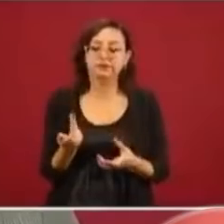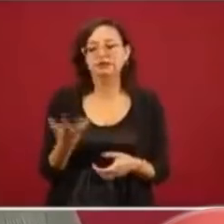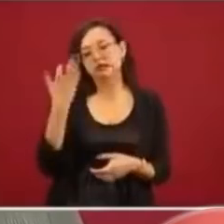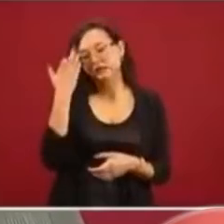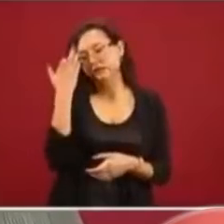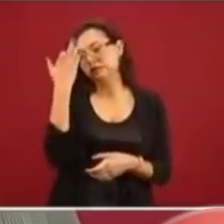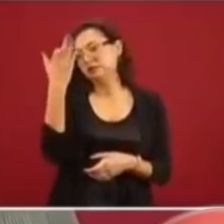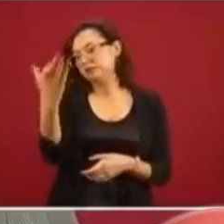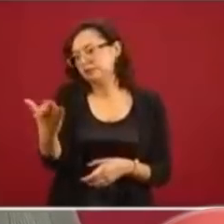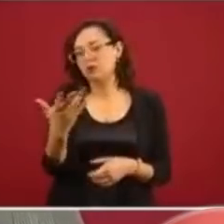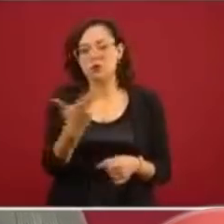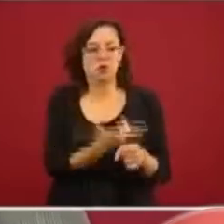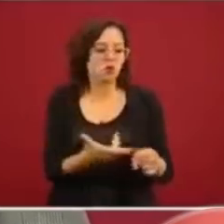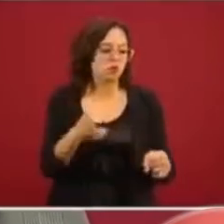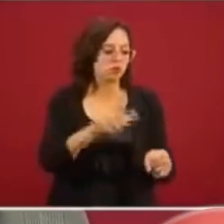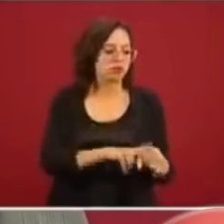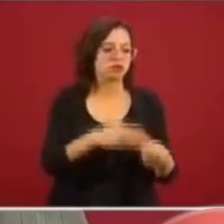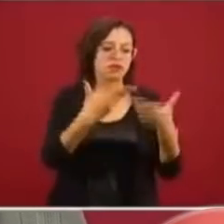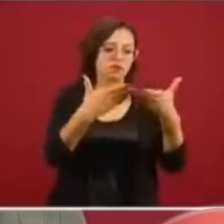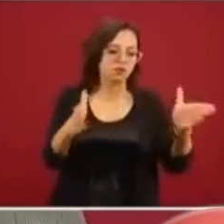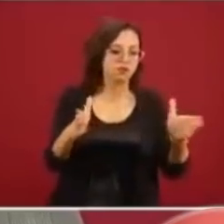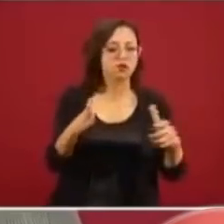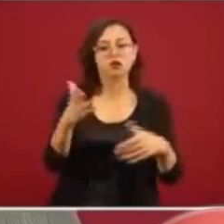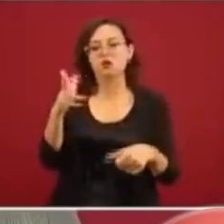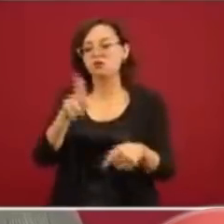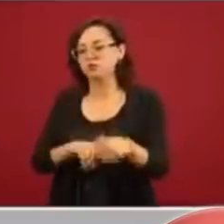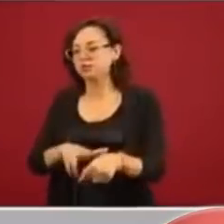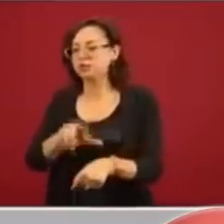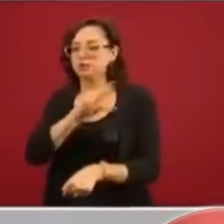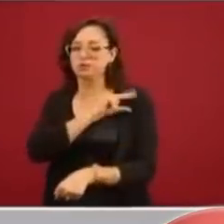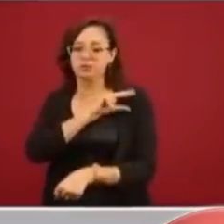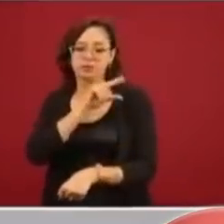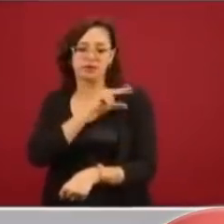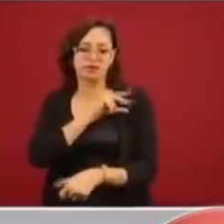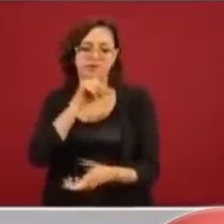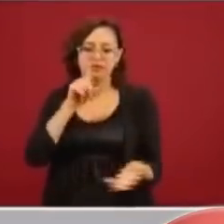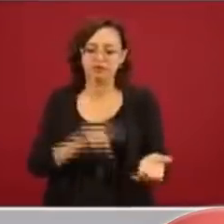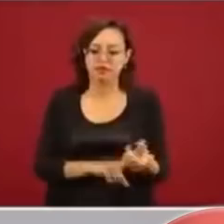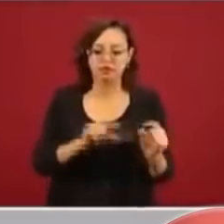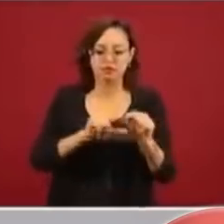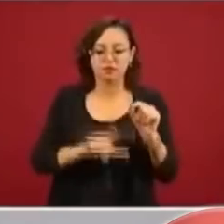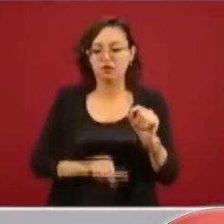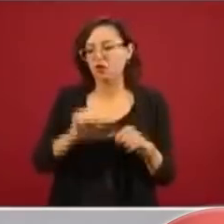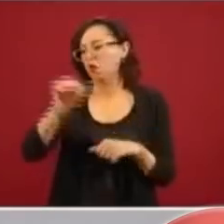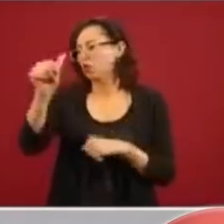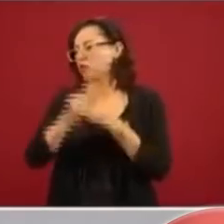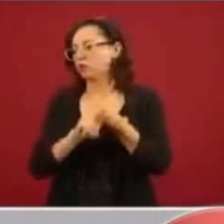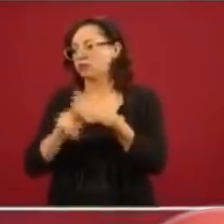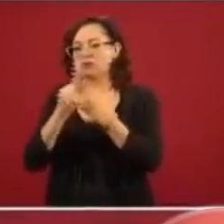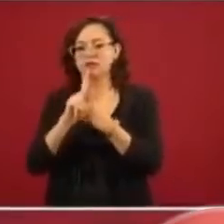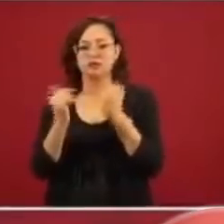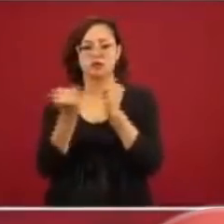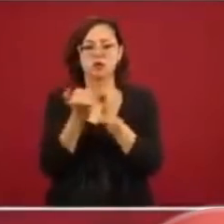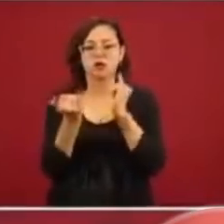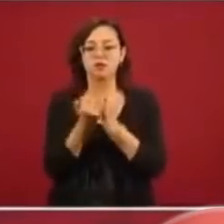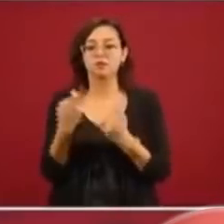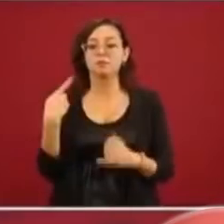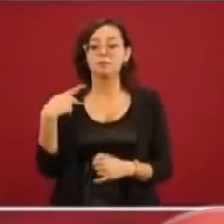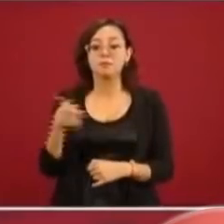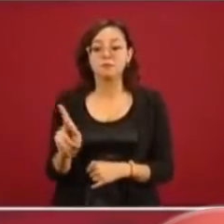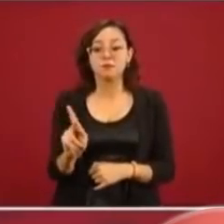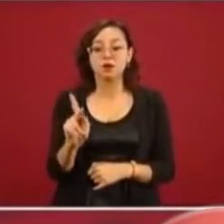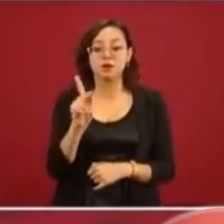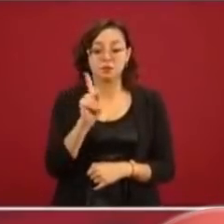los hospitales, en hospitales privados, en hospitales del interior del país, aquí, etcétera. Pero las pruebas rápidas, de las pruebas